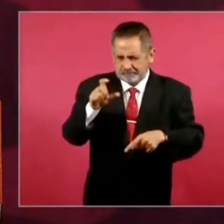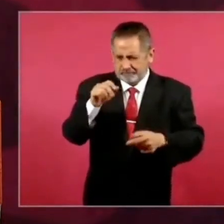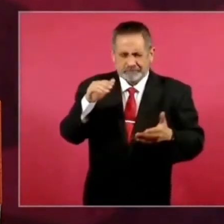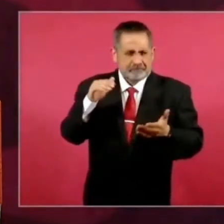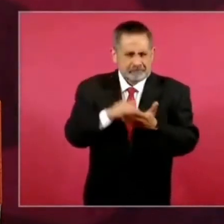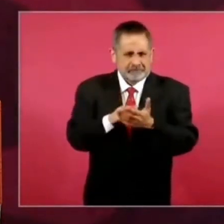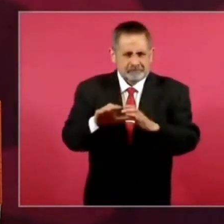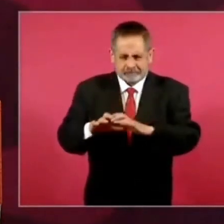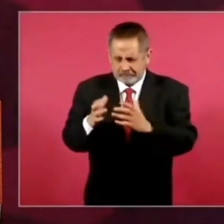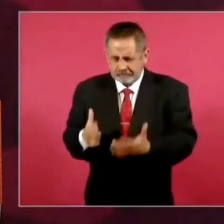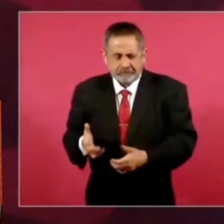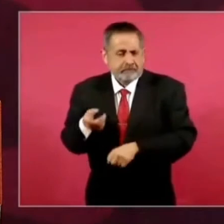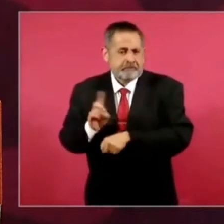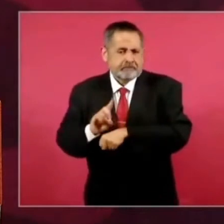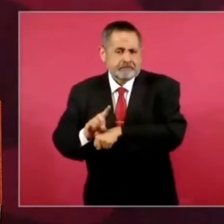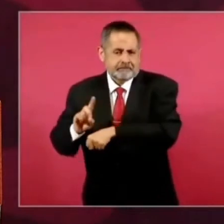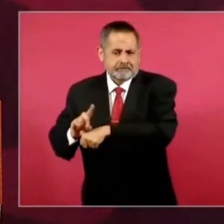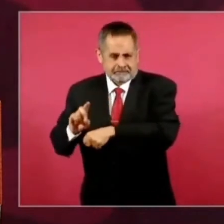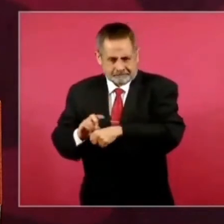320,000 barriles diarios,